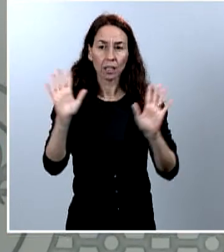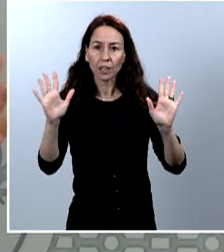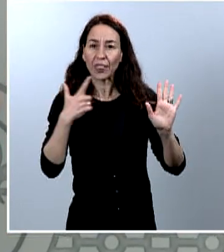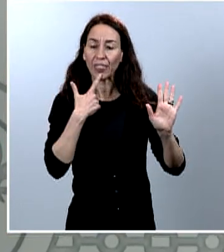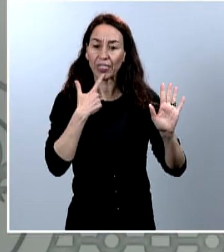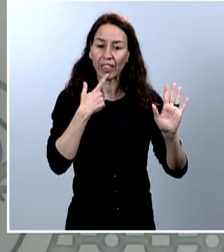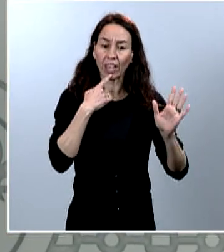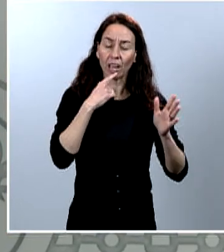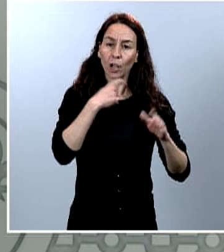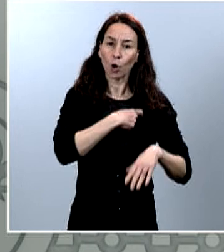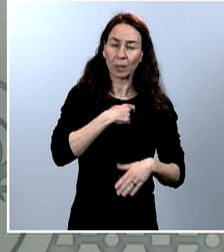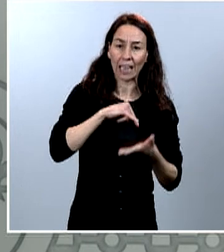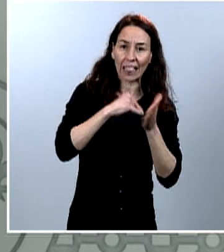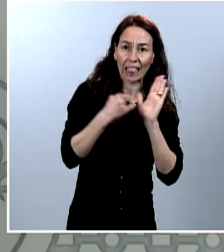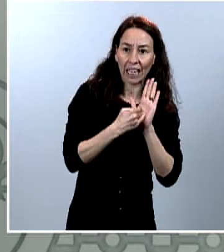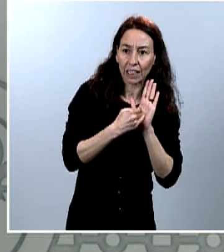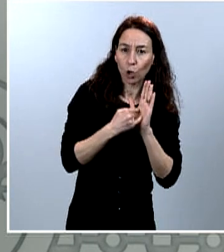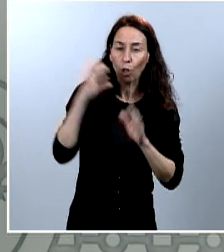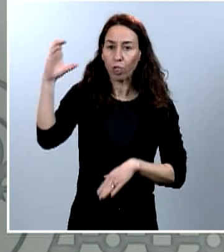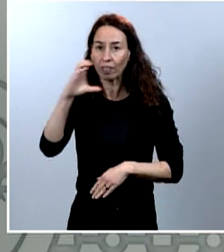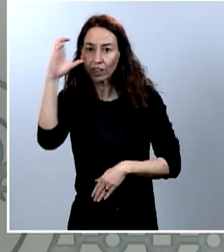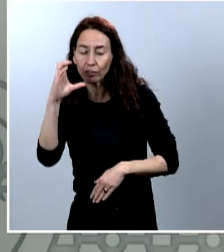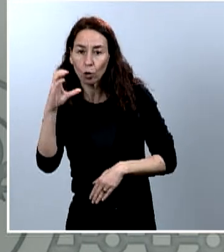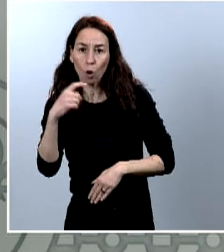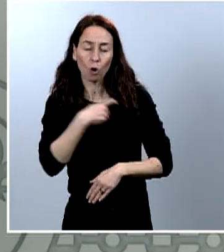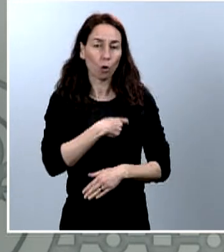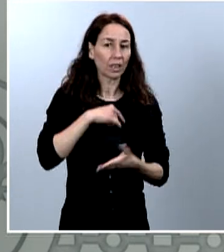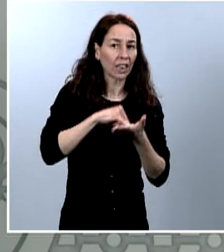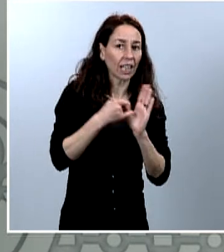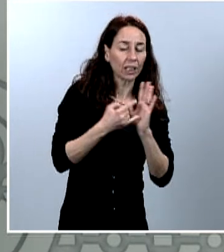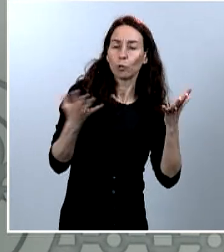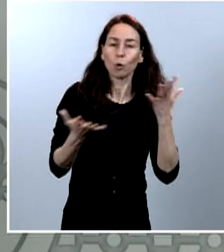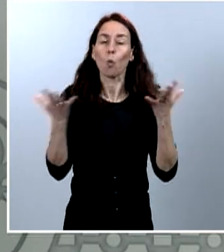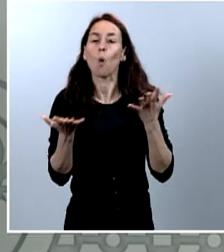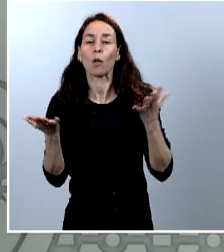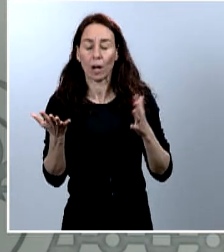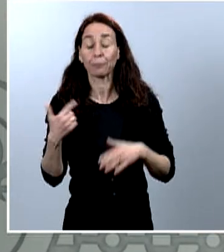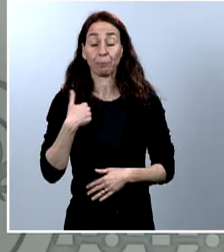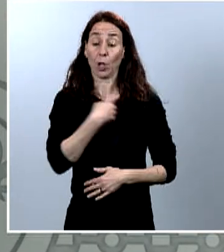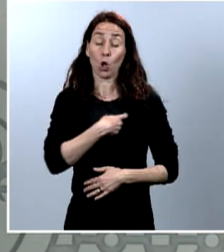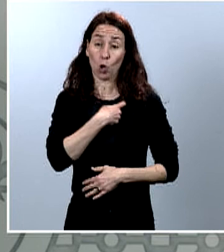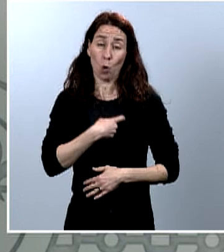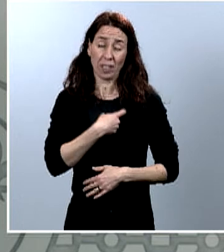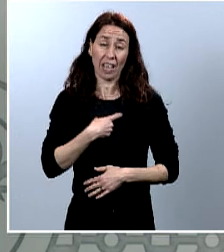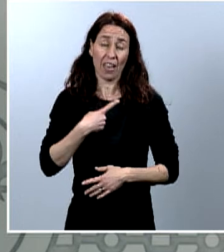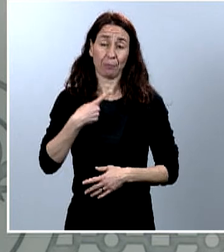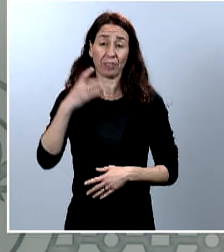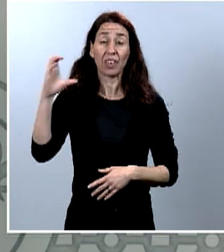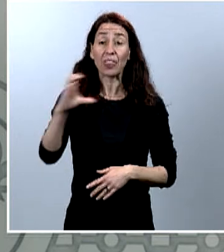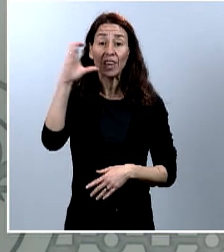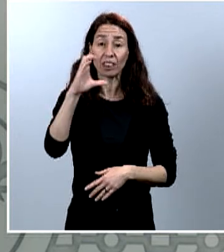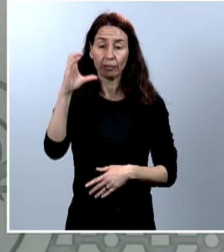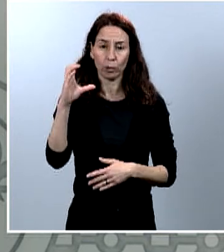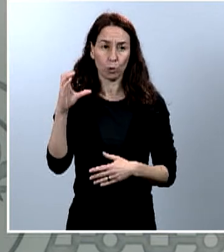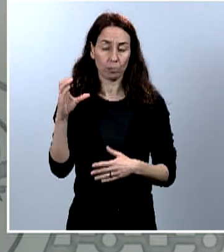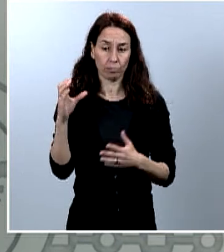científico? Entiendo que al comité científico. Sí. Bueno, el comité científico no tiene duda de que las medidas